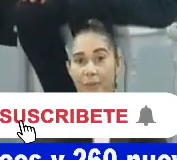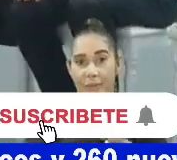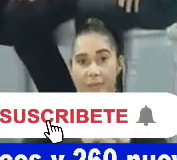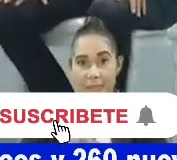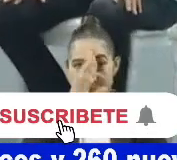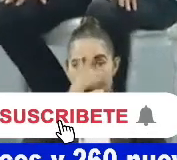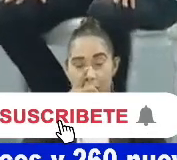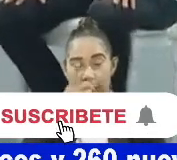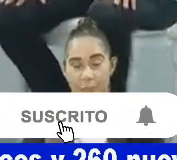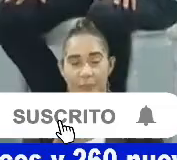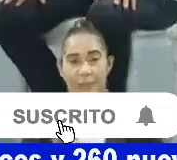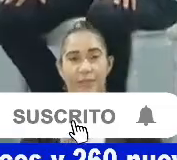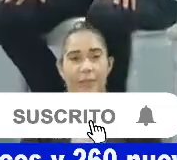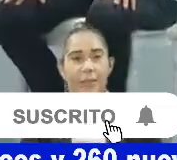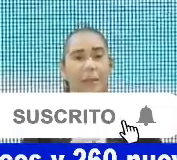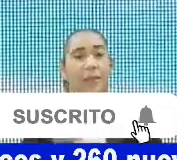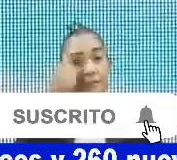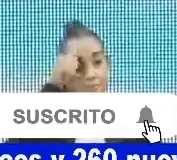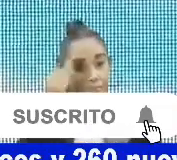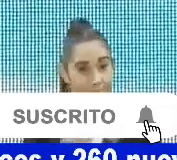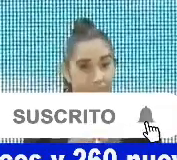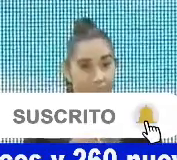nacional.